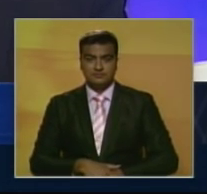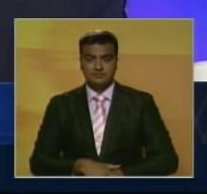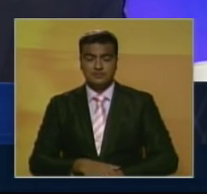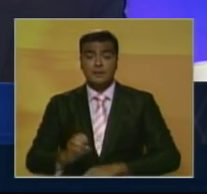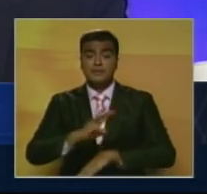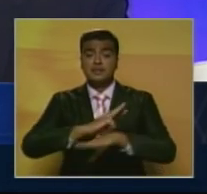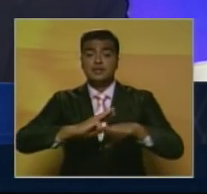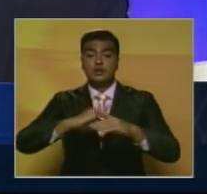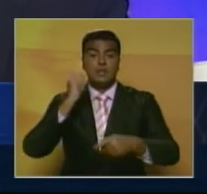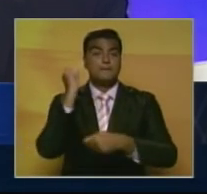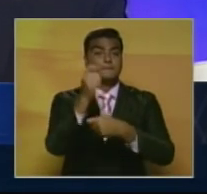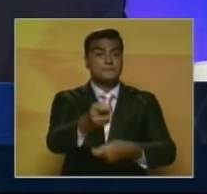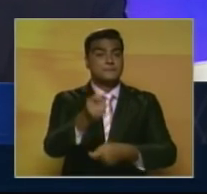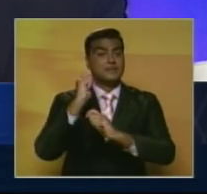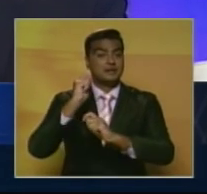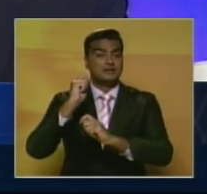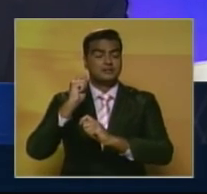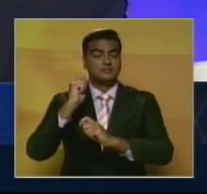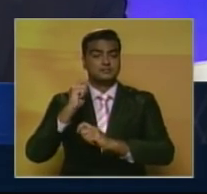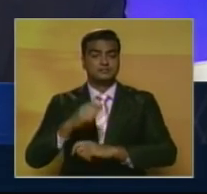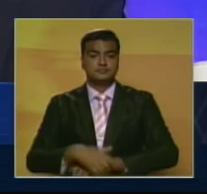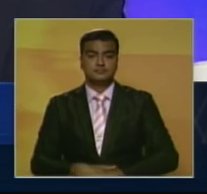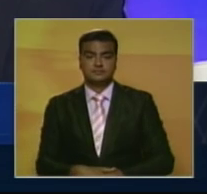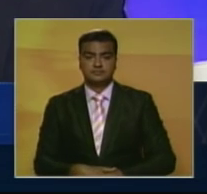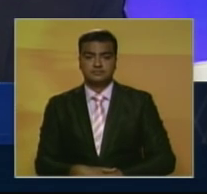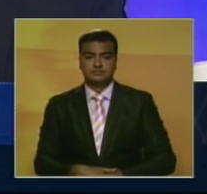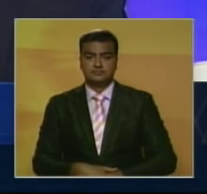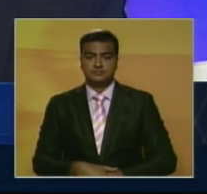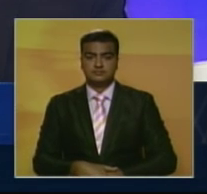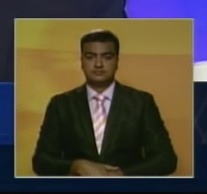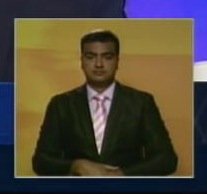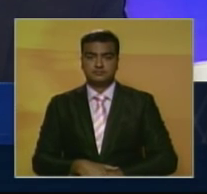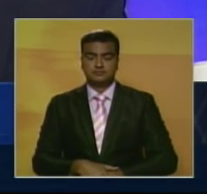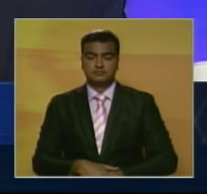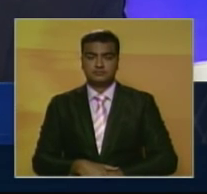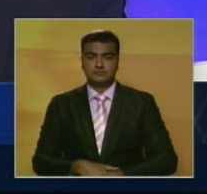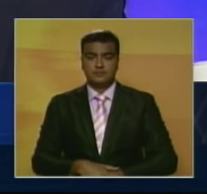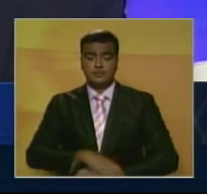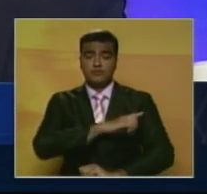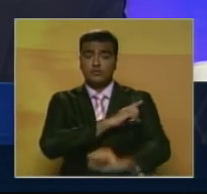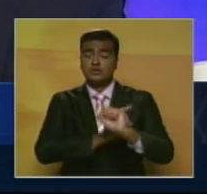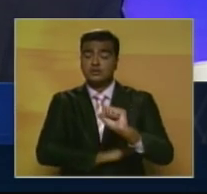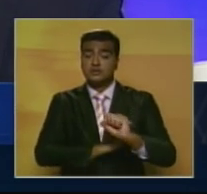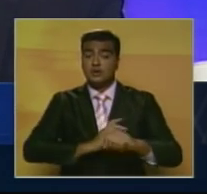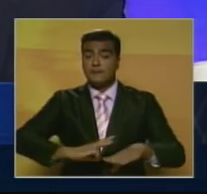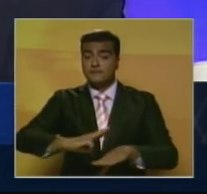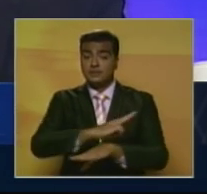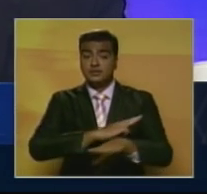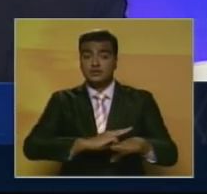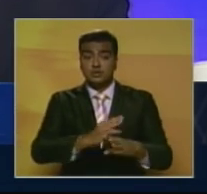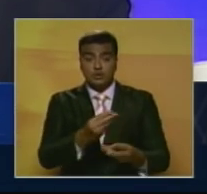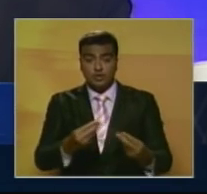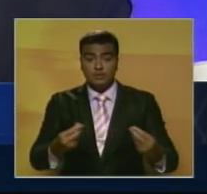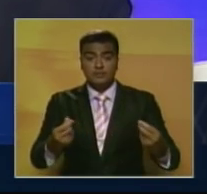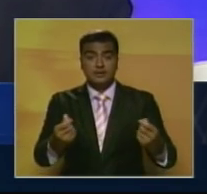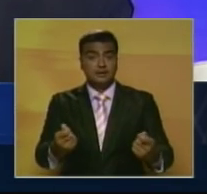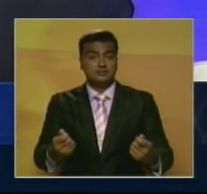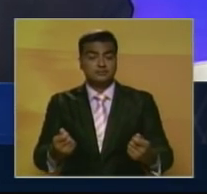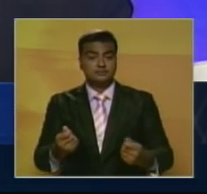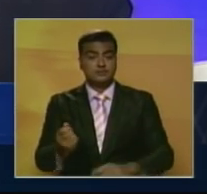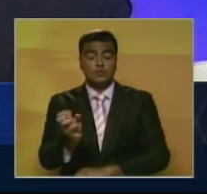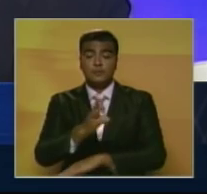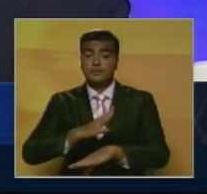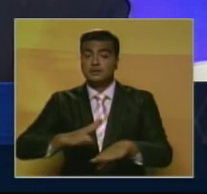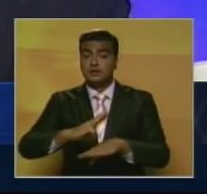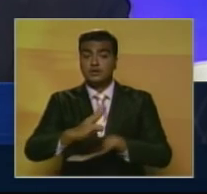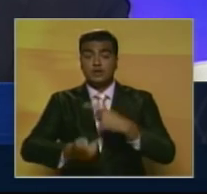de Pesca y de Acuicultura, el fortalecimiento del Ministerio de Economía, un Ministerio